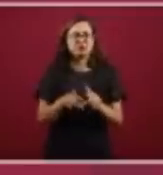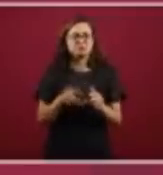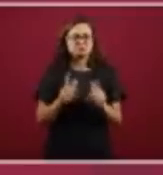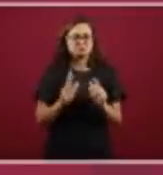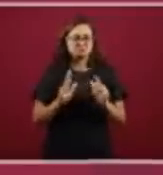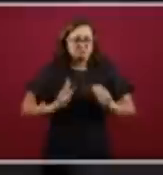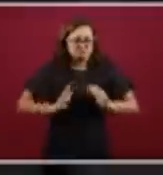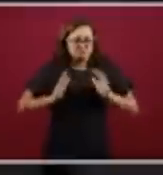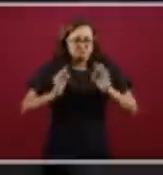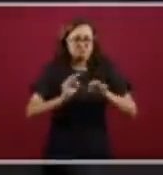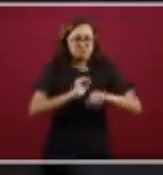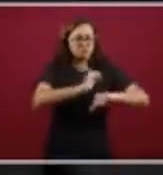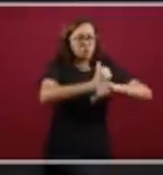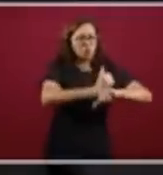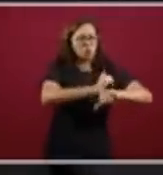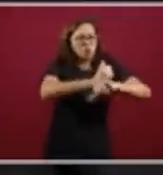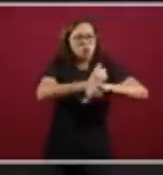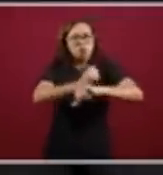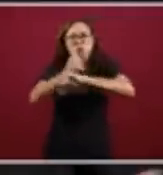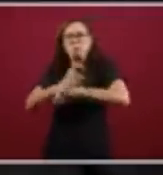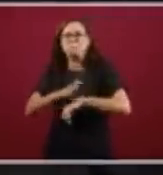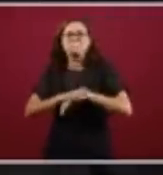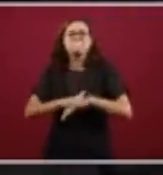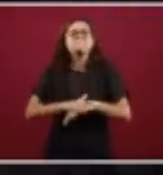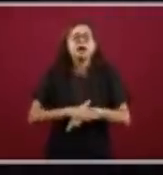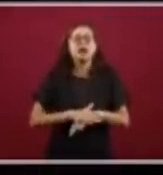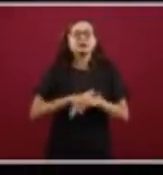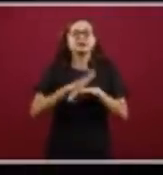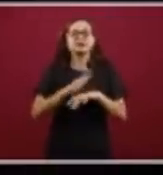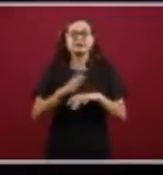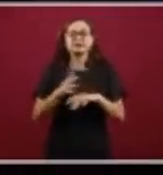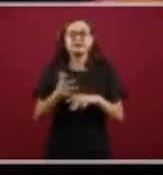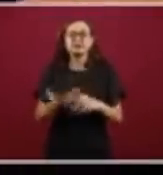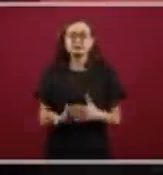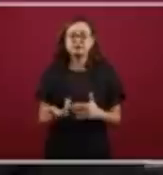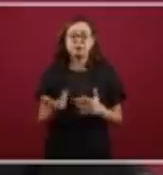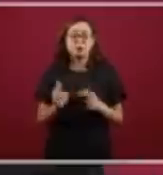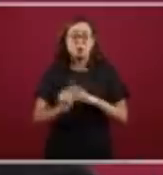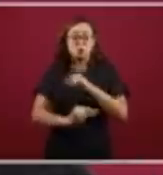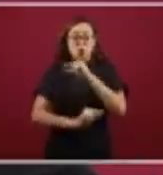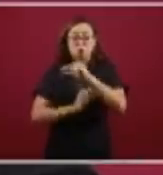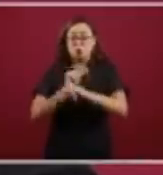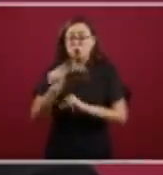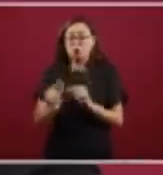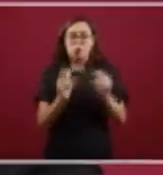constituyendo los centros integradores. Es una comunidad estratégica